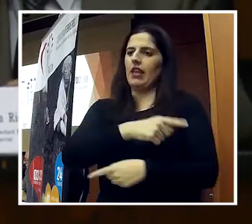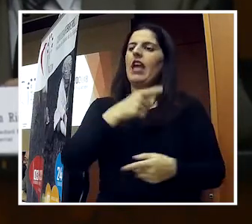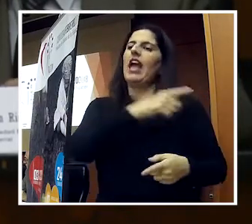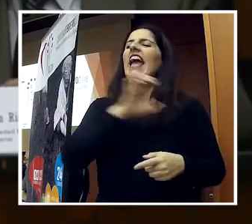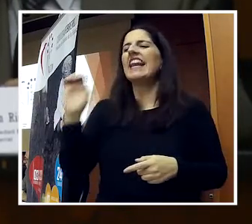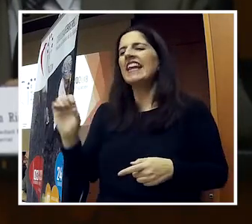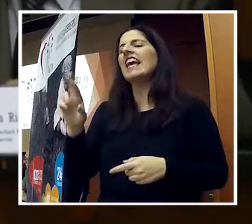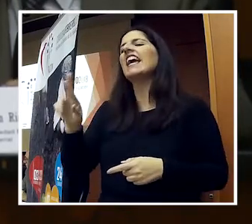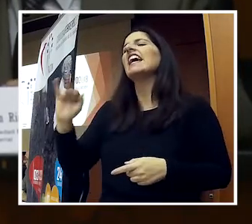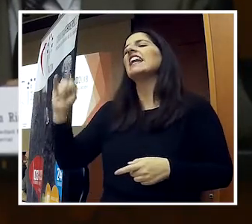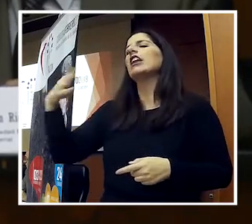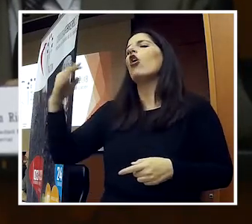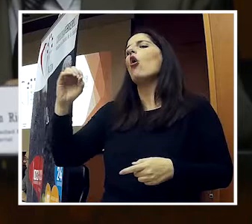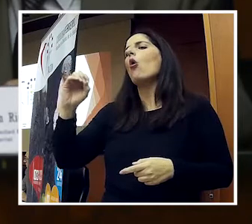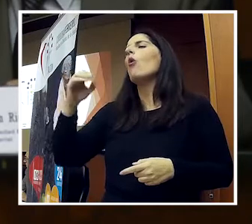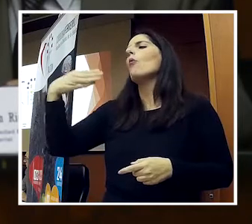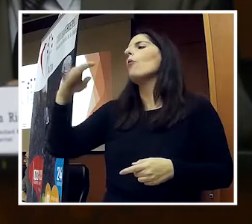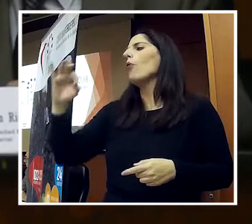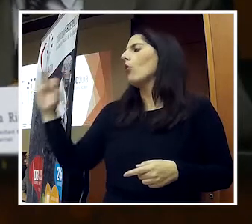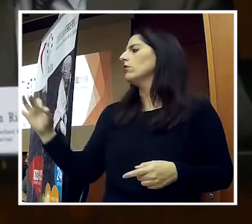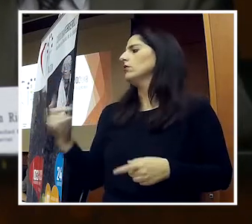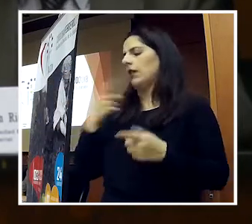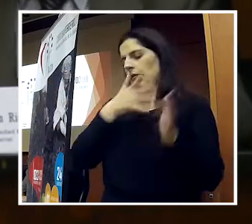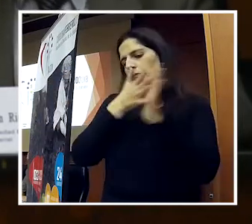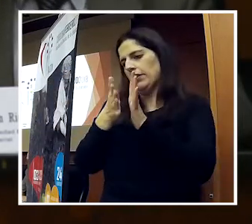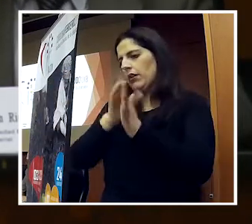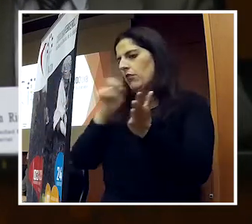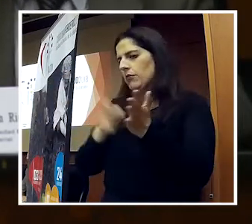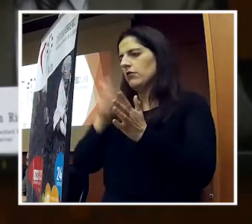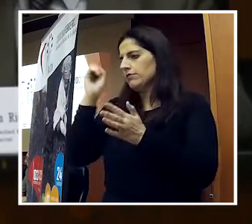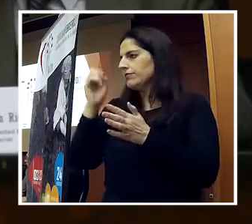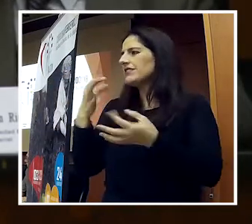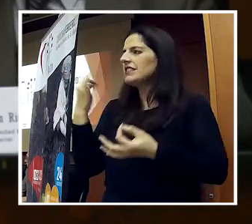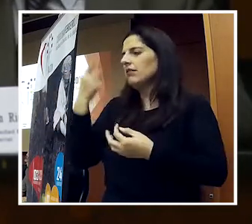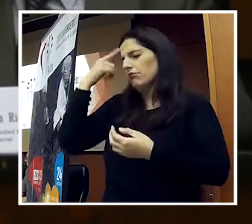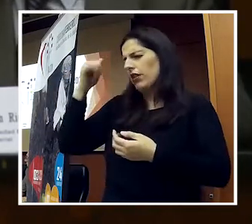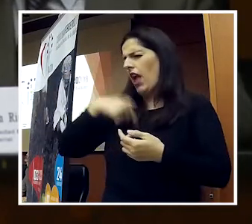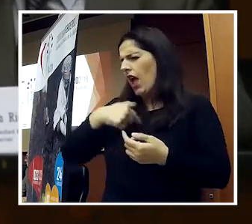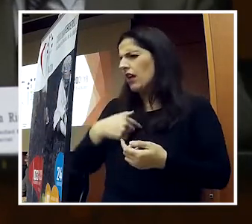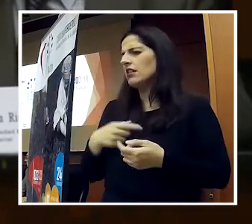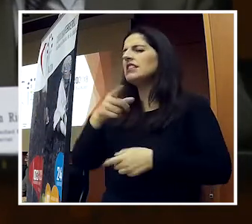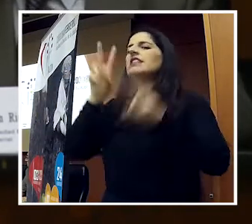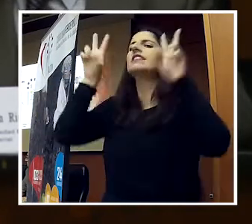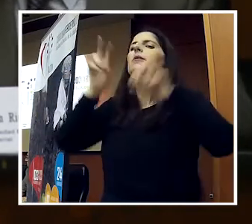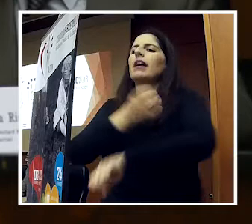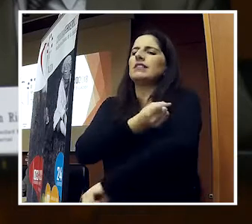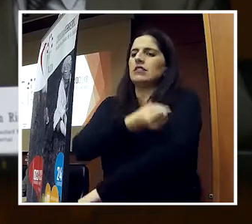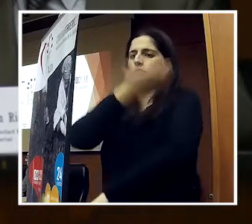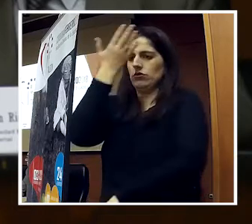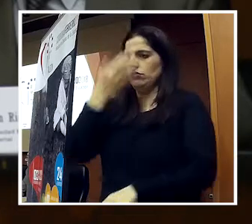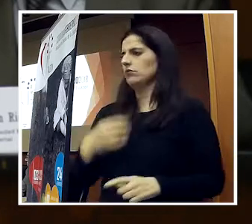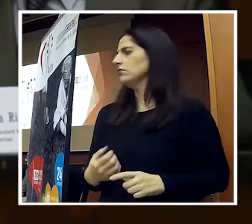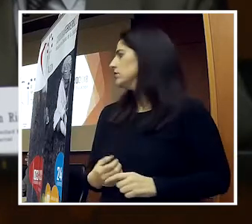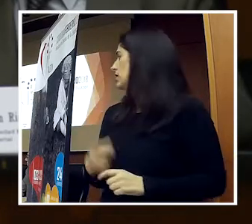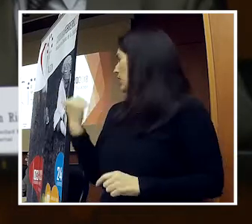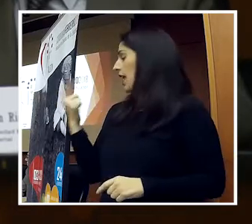Martín Riobó a que haga una pequeña introducción y a que a continuación pase a hablar de su ponencia, de lo que él sabe, que es de la hipertensión arterial, porque él